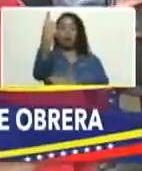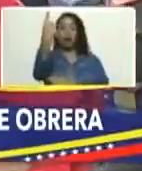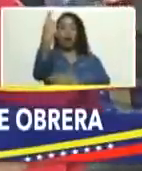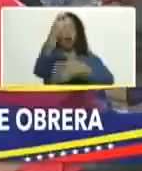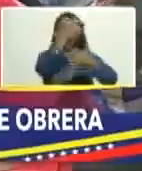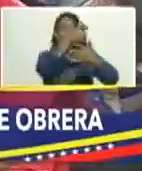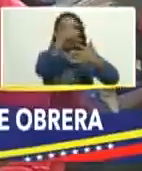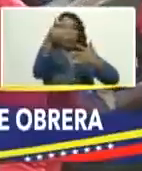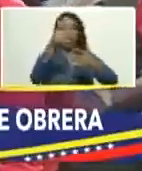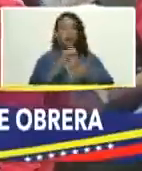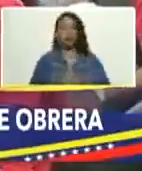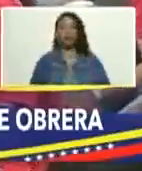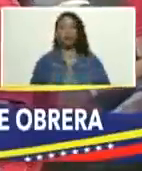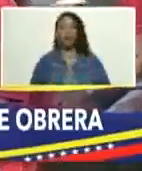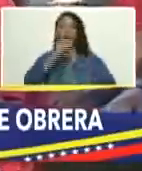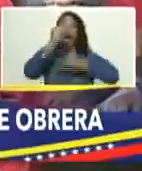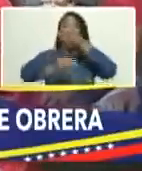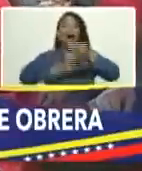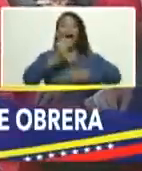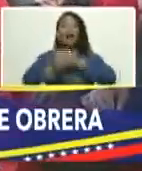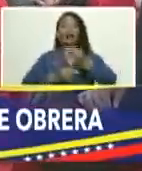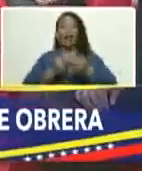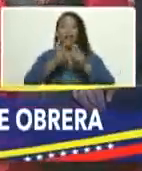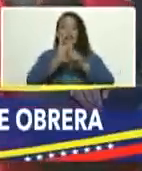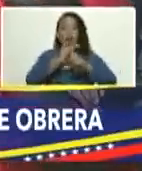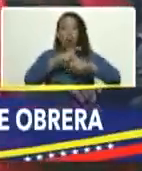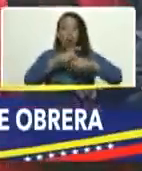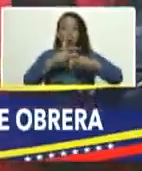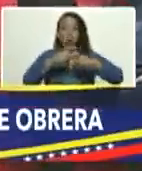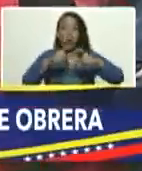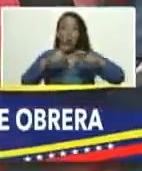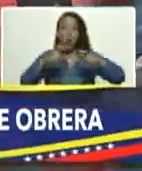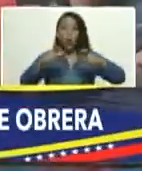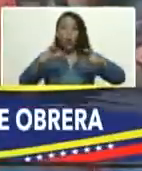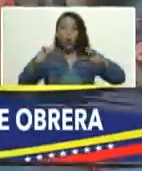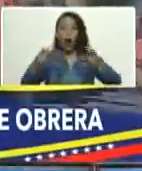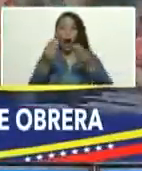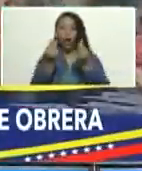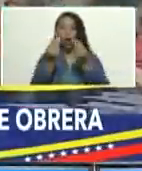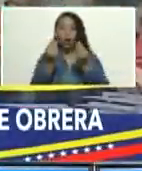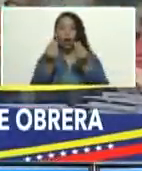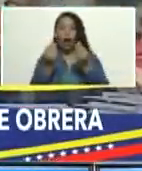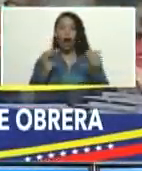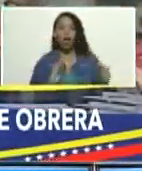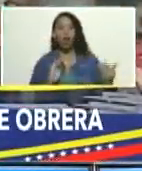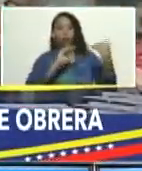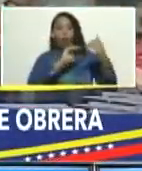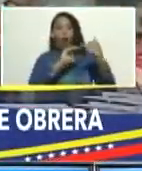La primera línea, consolidar el crecimiento económico con igualdad.